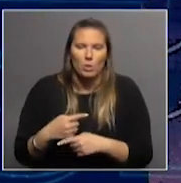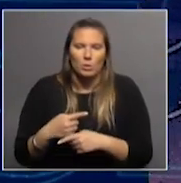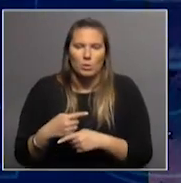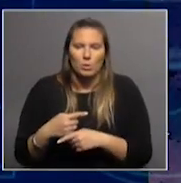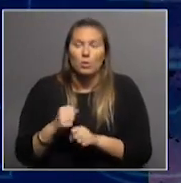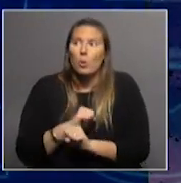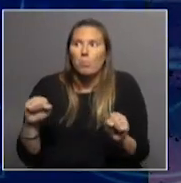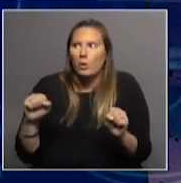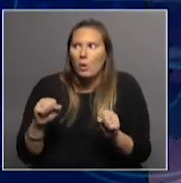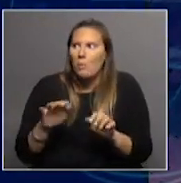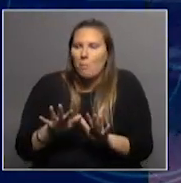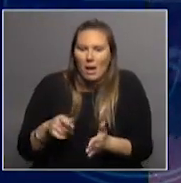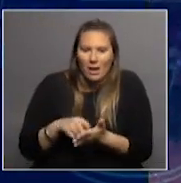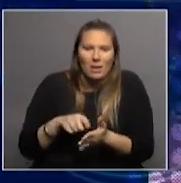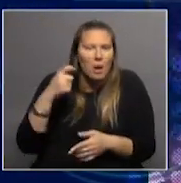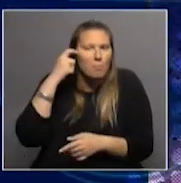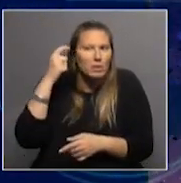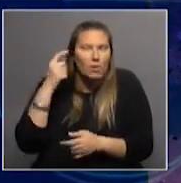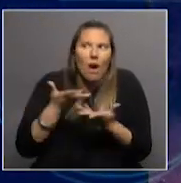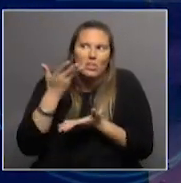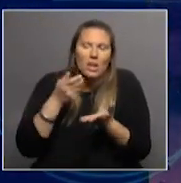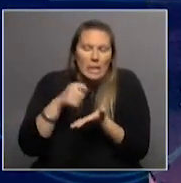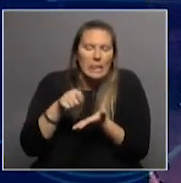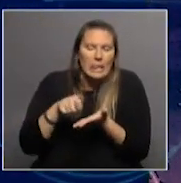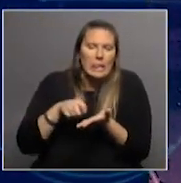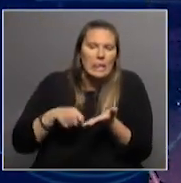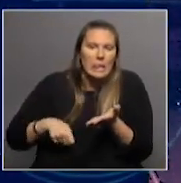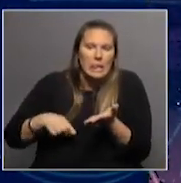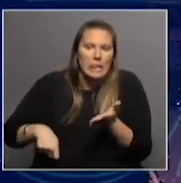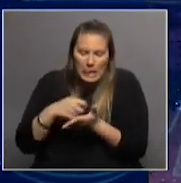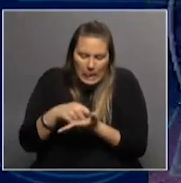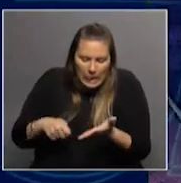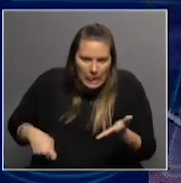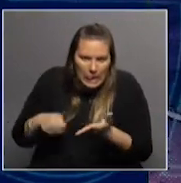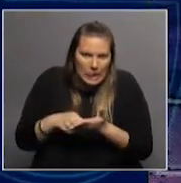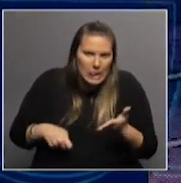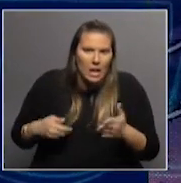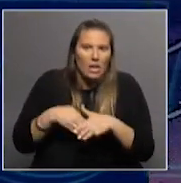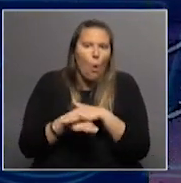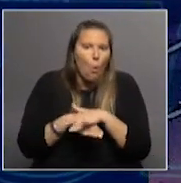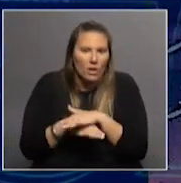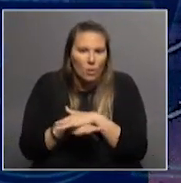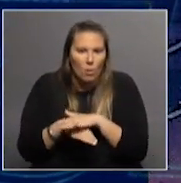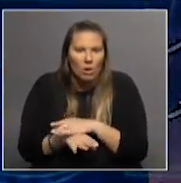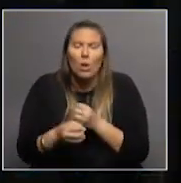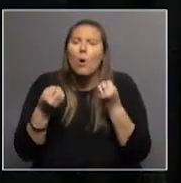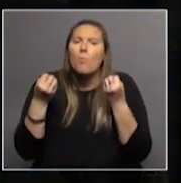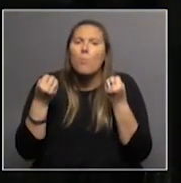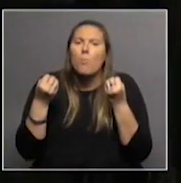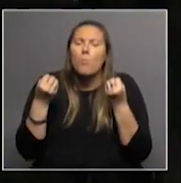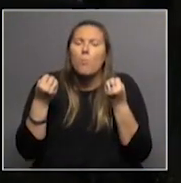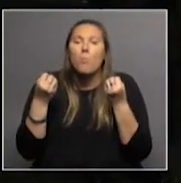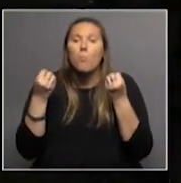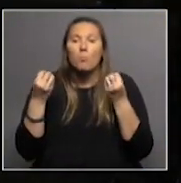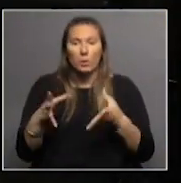parar no puedo parar de pensar en canciones escribo cosas que te pasó